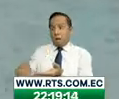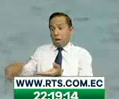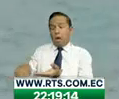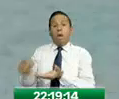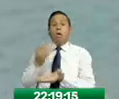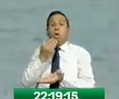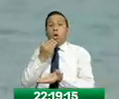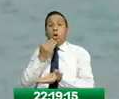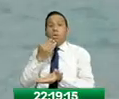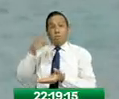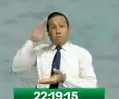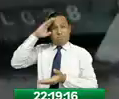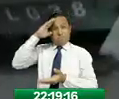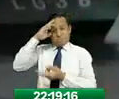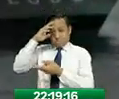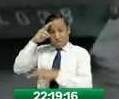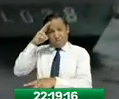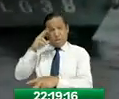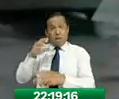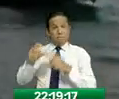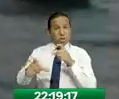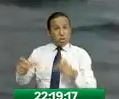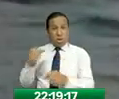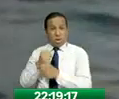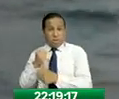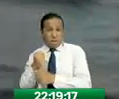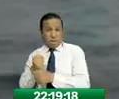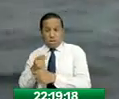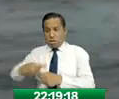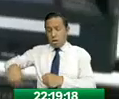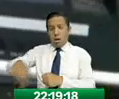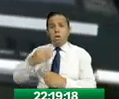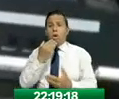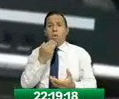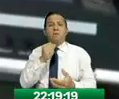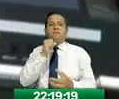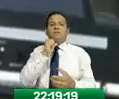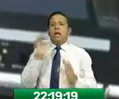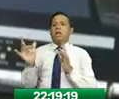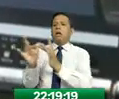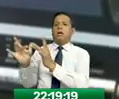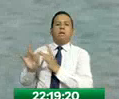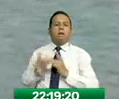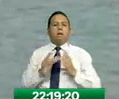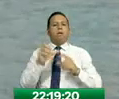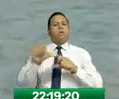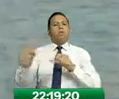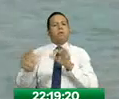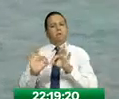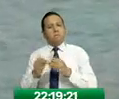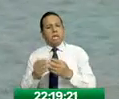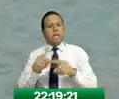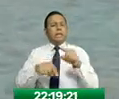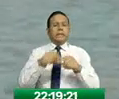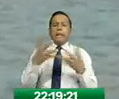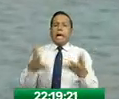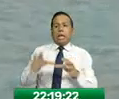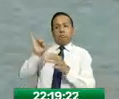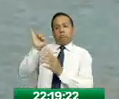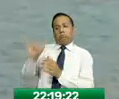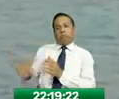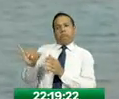contacto con la población local, por lo que se tomaron todas las precauciones para garantizar la seguridad sanitaria de la isla y de sus